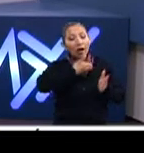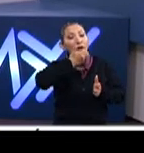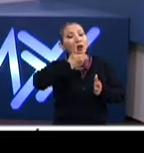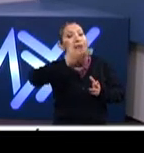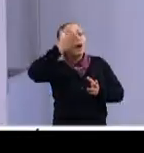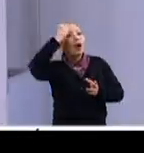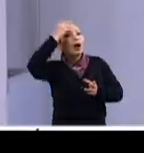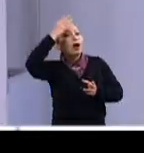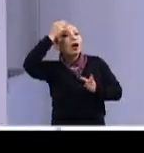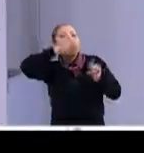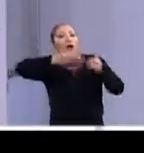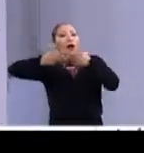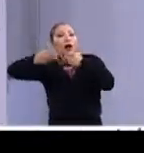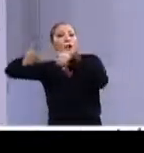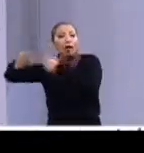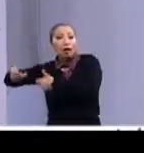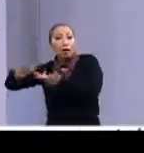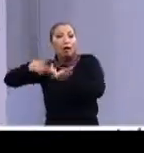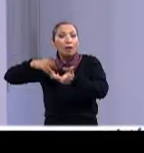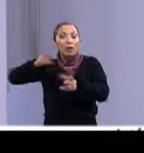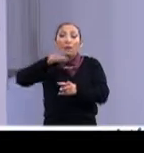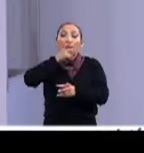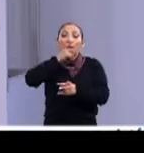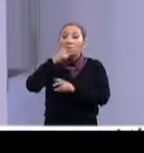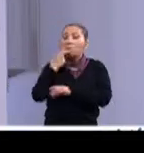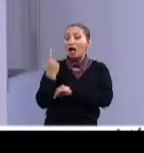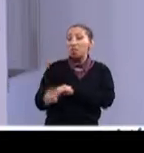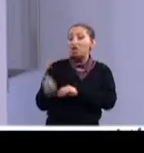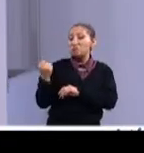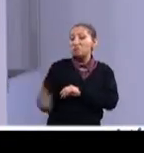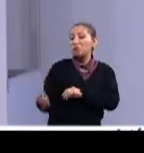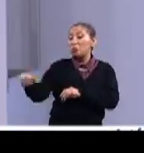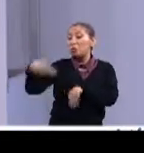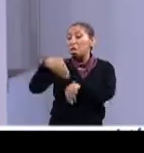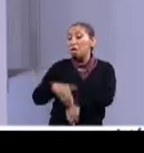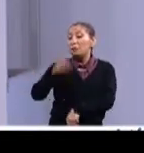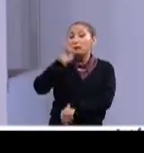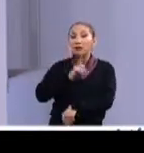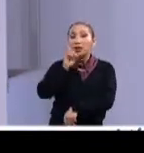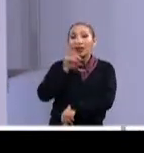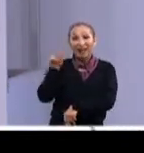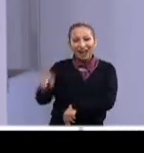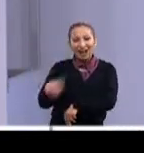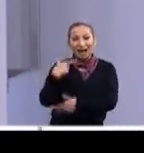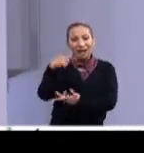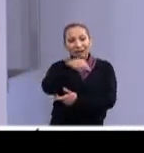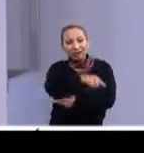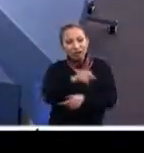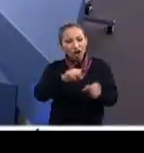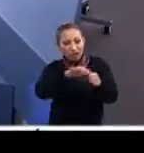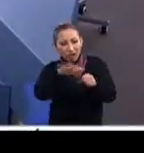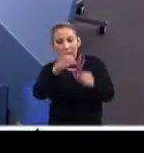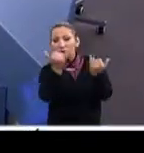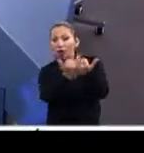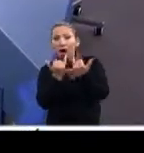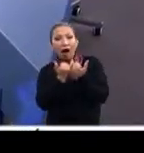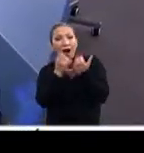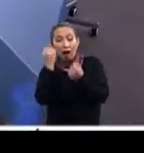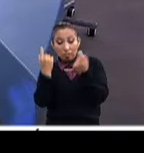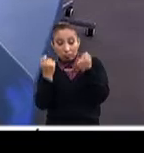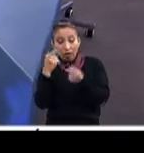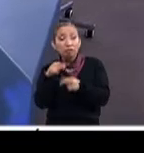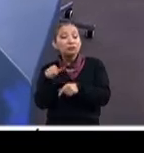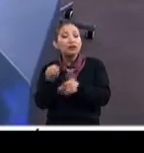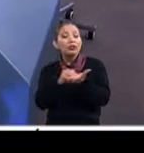vienen arrastrando muchas cosas, ¿no? O sea, el patriarcado, el sistema económico, político, social que tenemos,